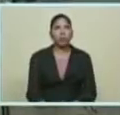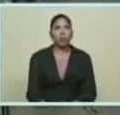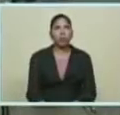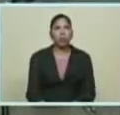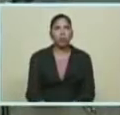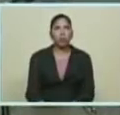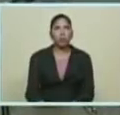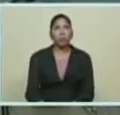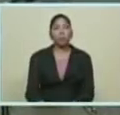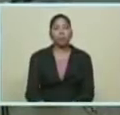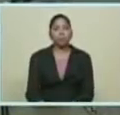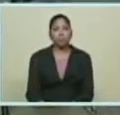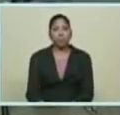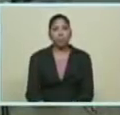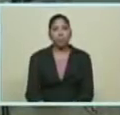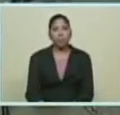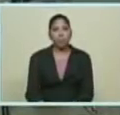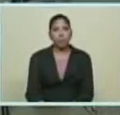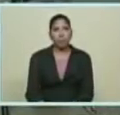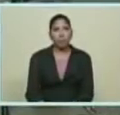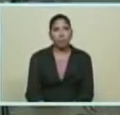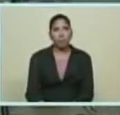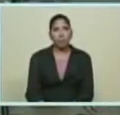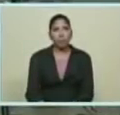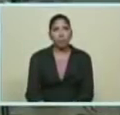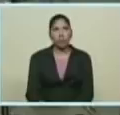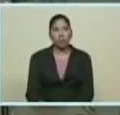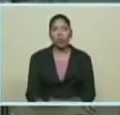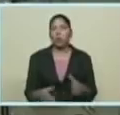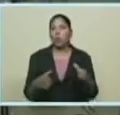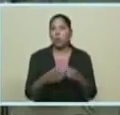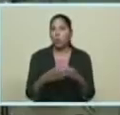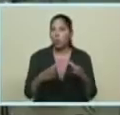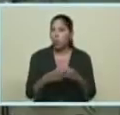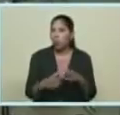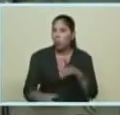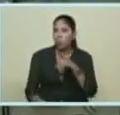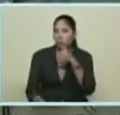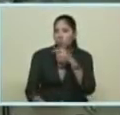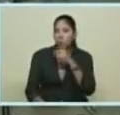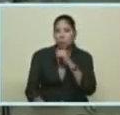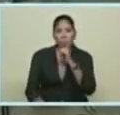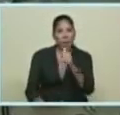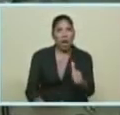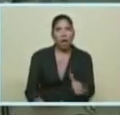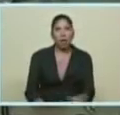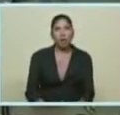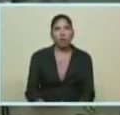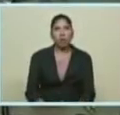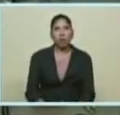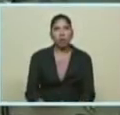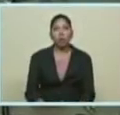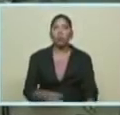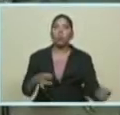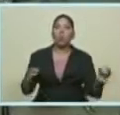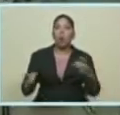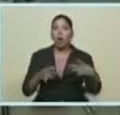ejecutado por elementos mercenarios a sueldo, los